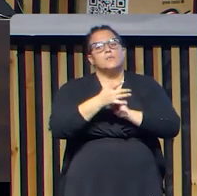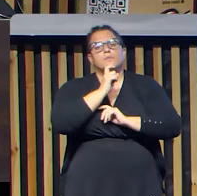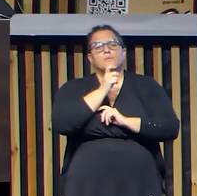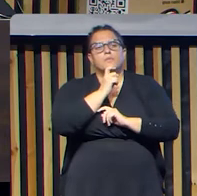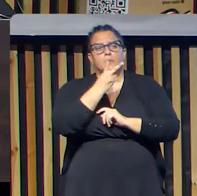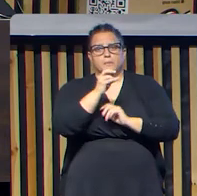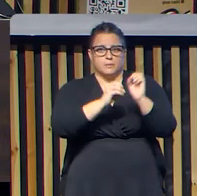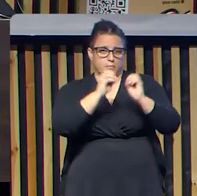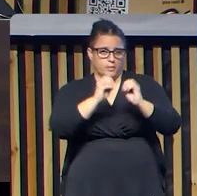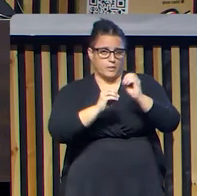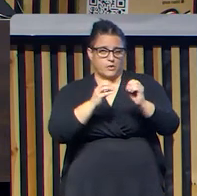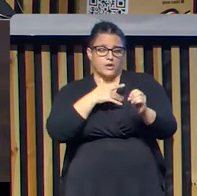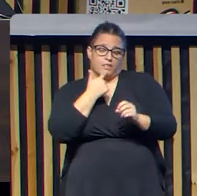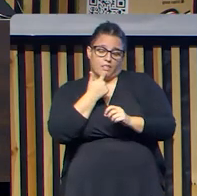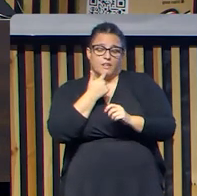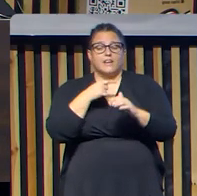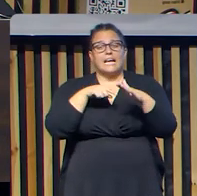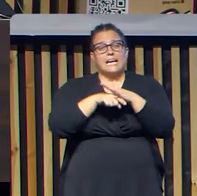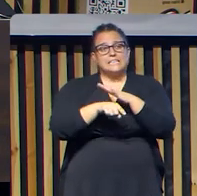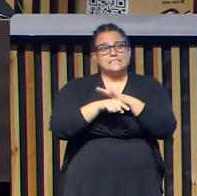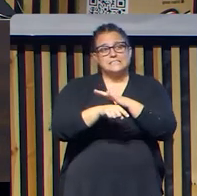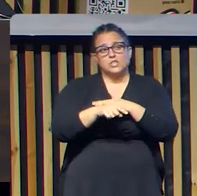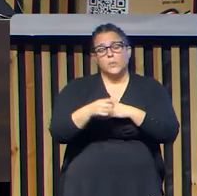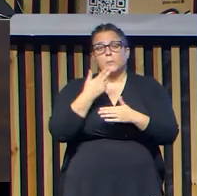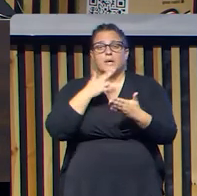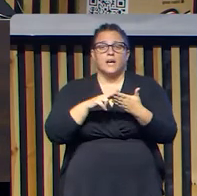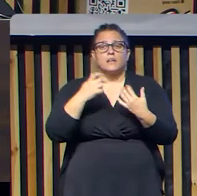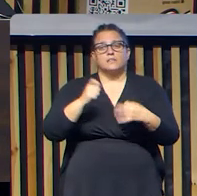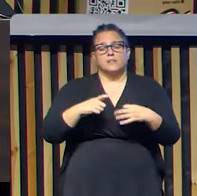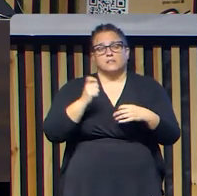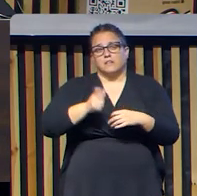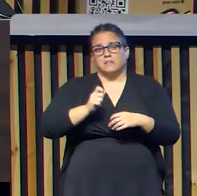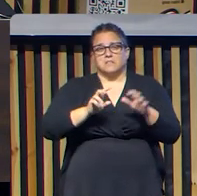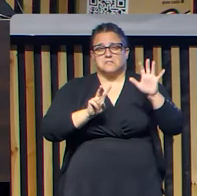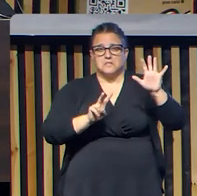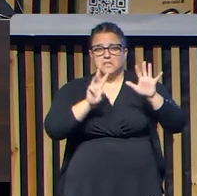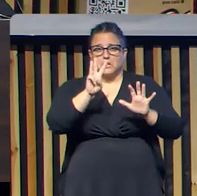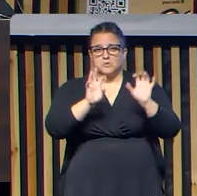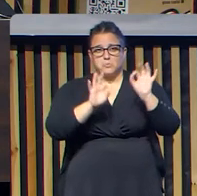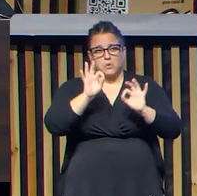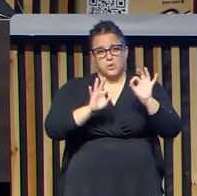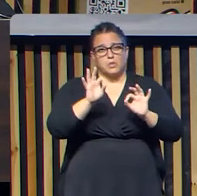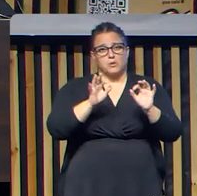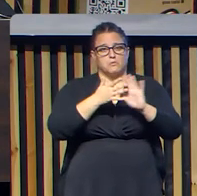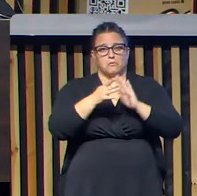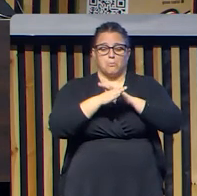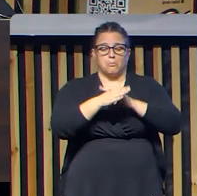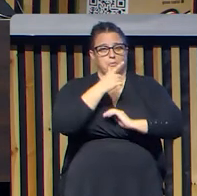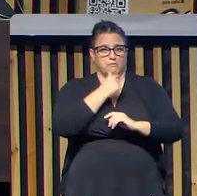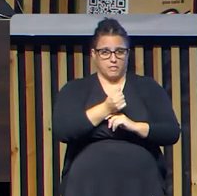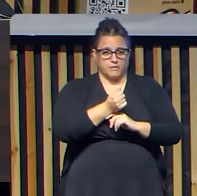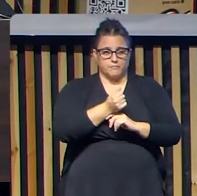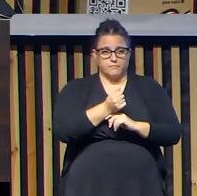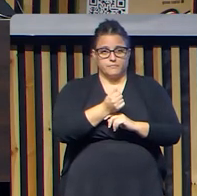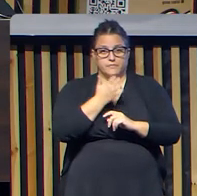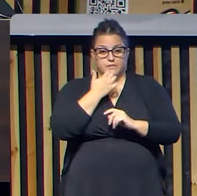o dicho otra manera una gestión bancaria es fácil en el 78% de los casos cuando detrás hay un